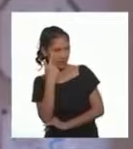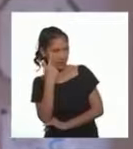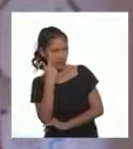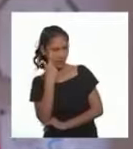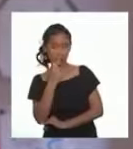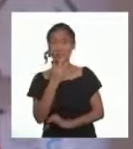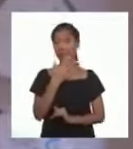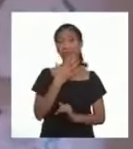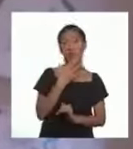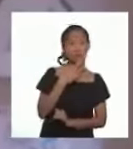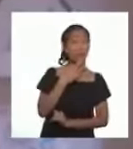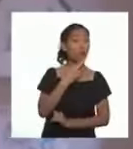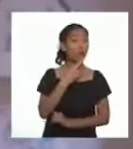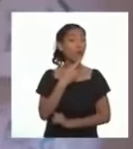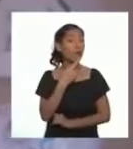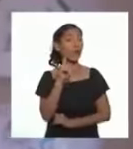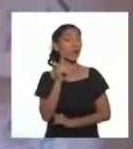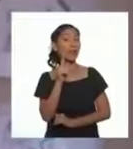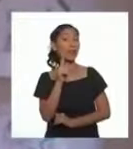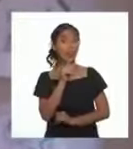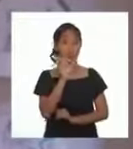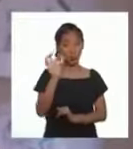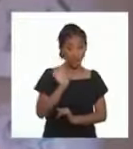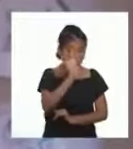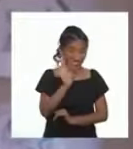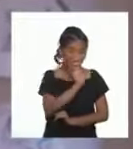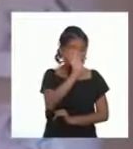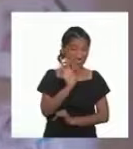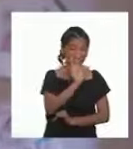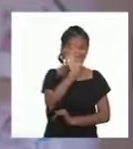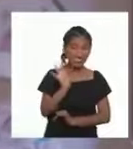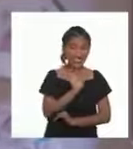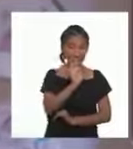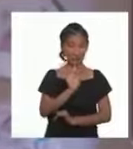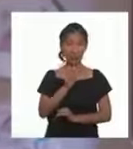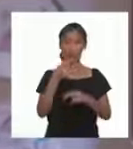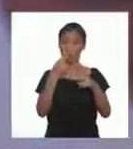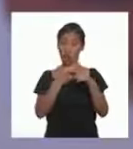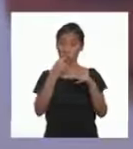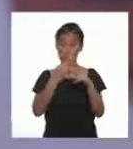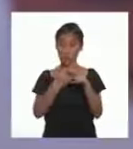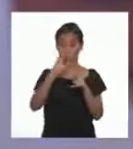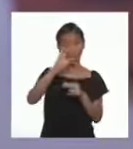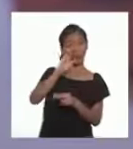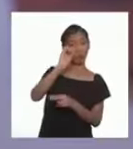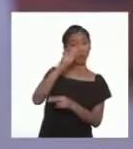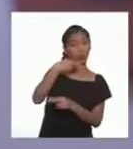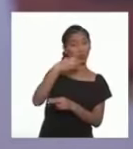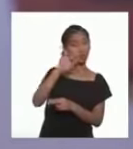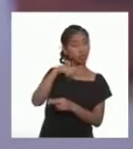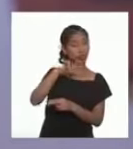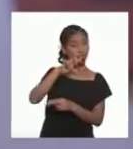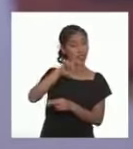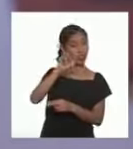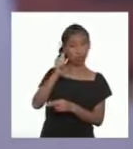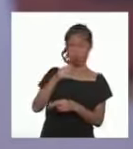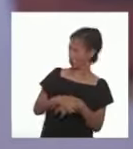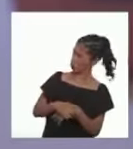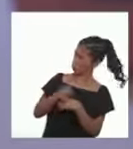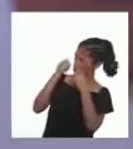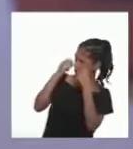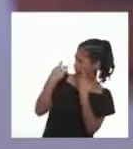color como el rojo es de un insecto llamado cochinilla. ¡Guau!